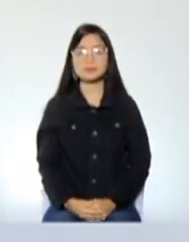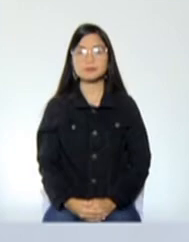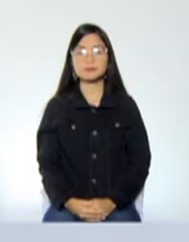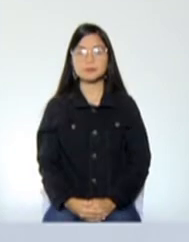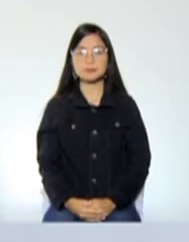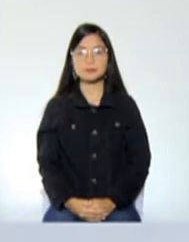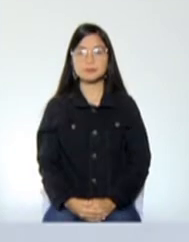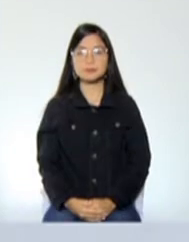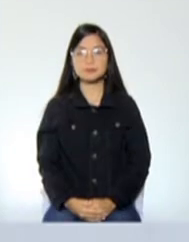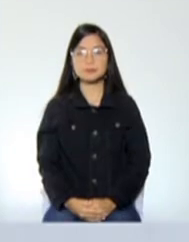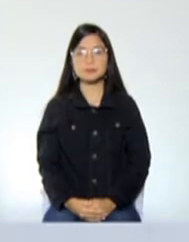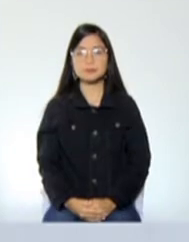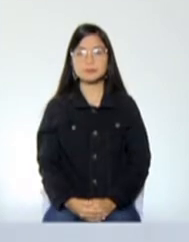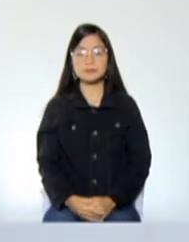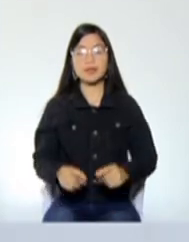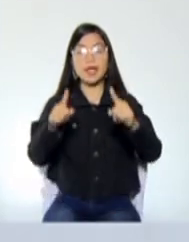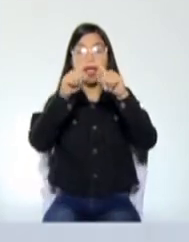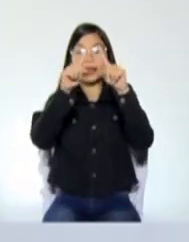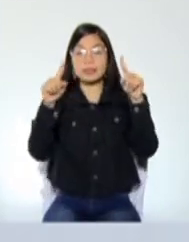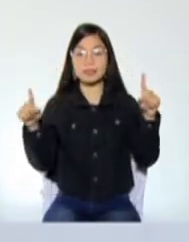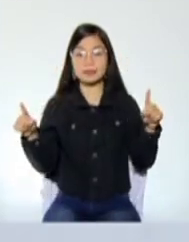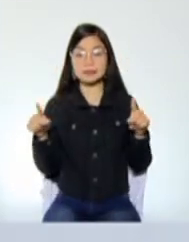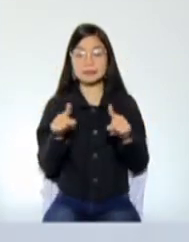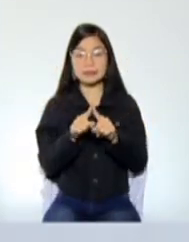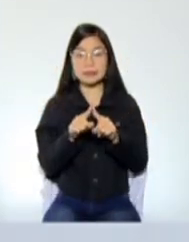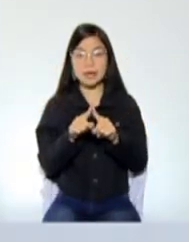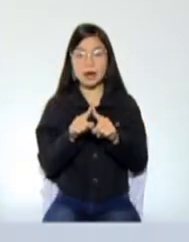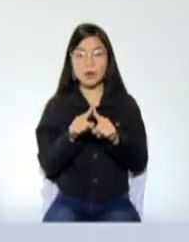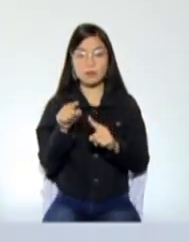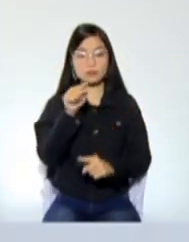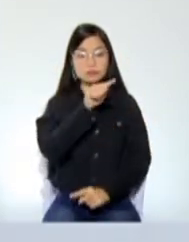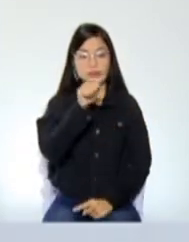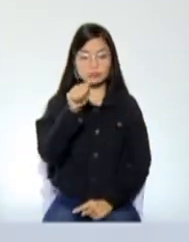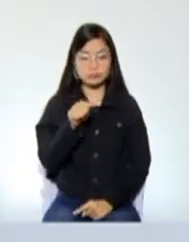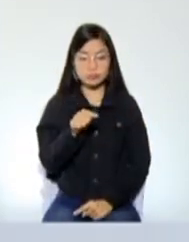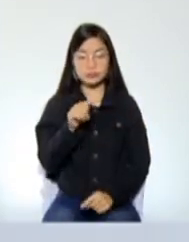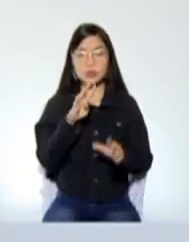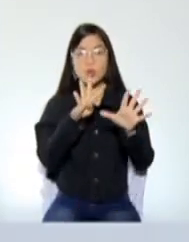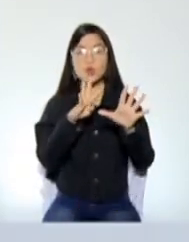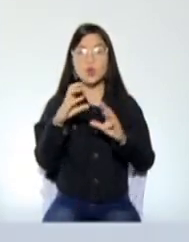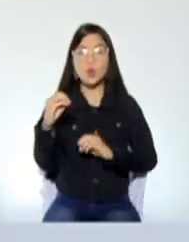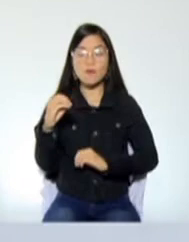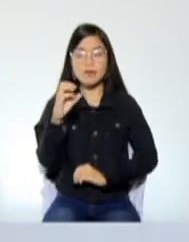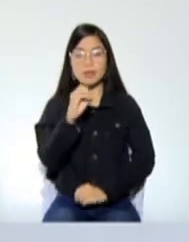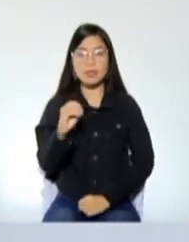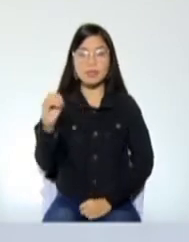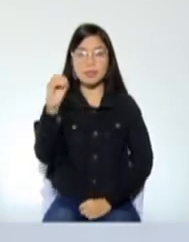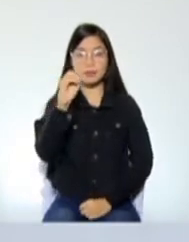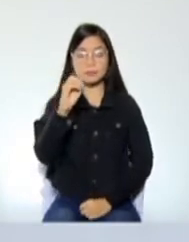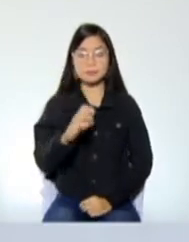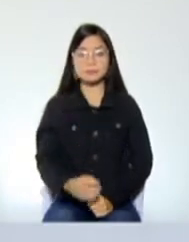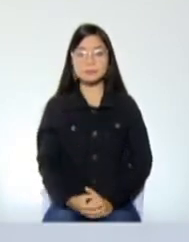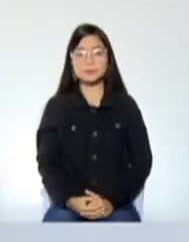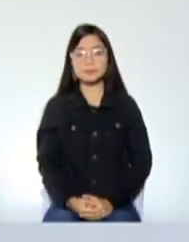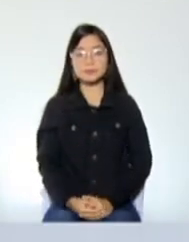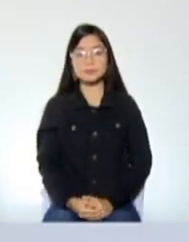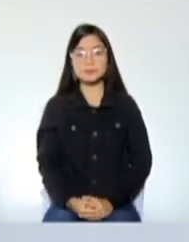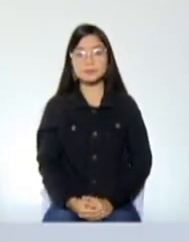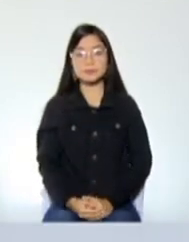Al estudiar el triángulo rectángulo, dentro del teorema de Pitágoras, vemos que los dos